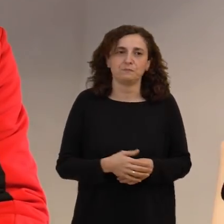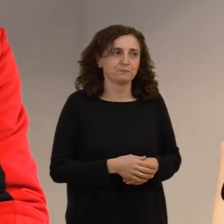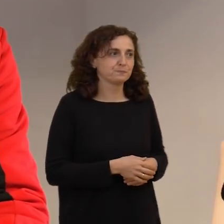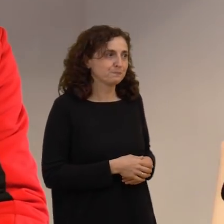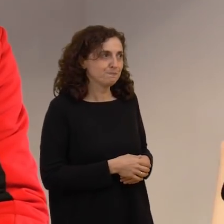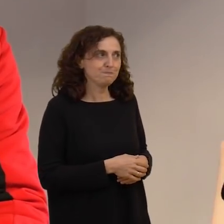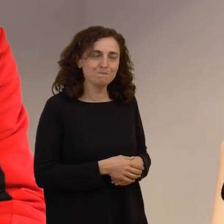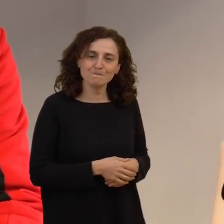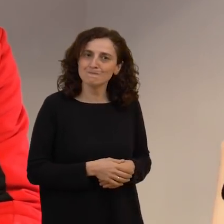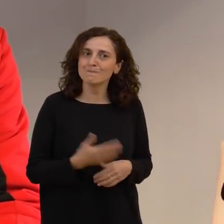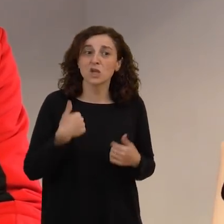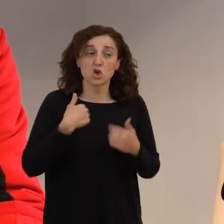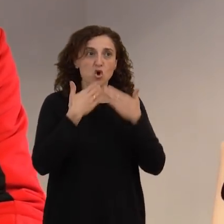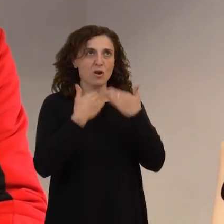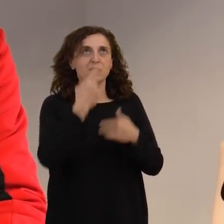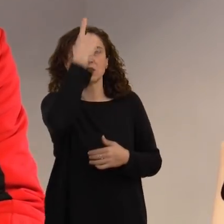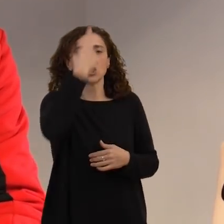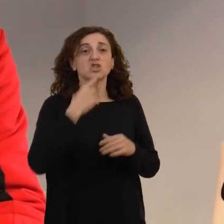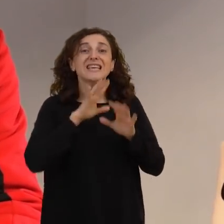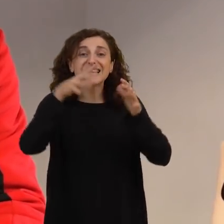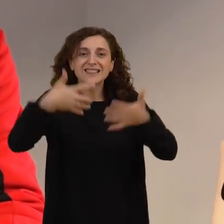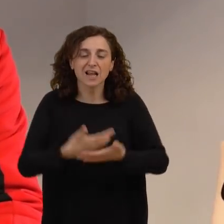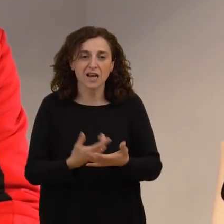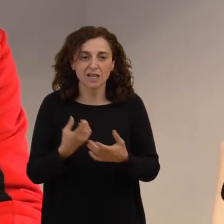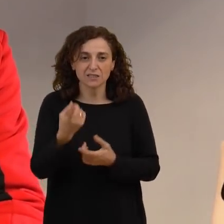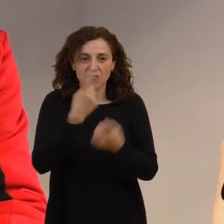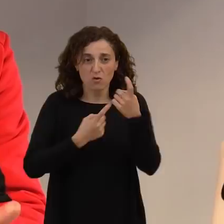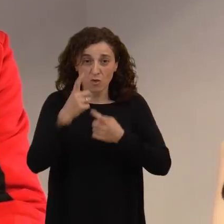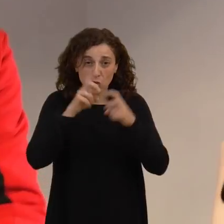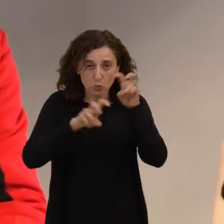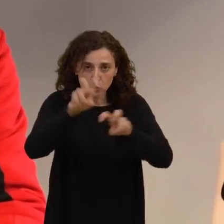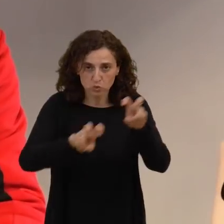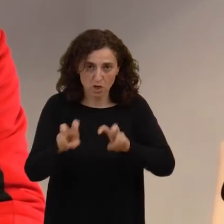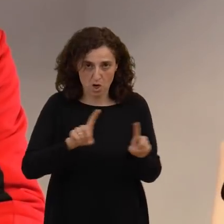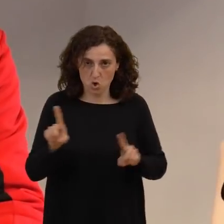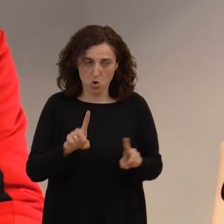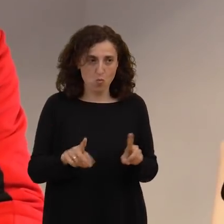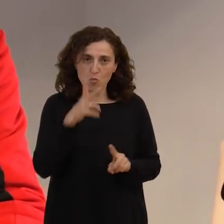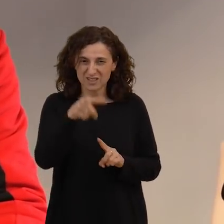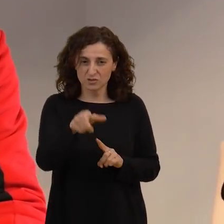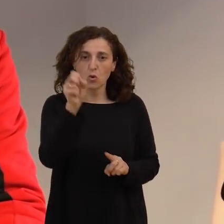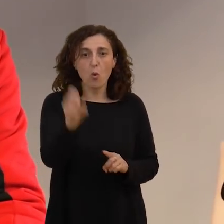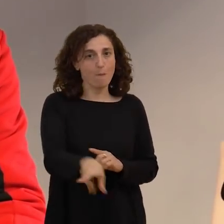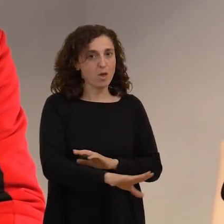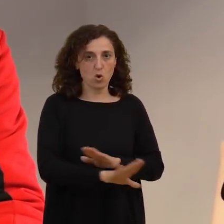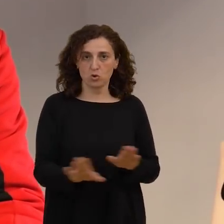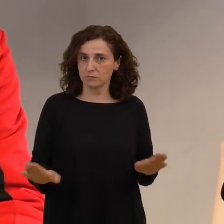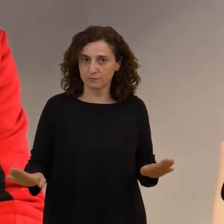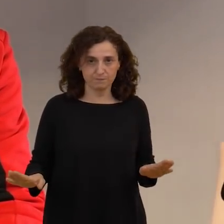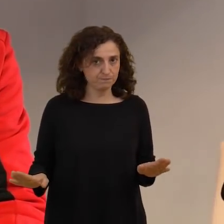Lo peor... Yo, gracias a Dios, no recurrí a internet. Es lo peor que se puede hacer.